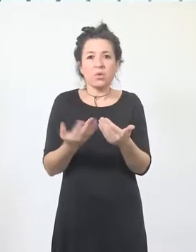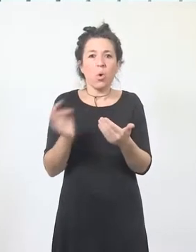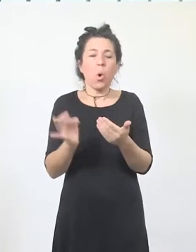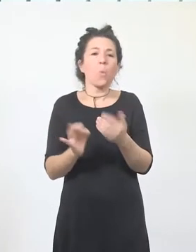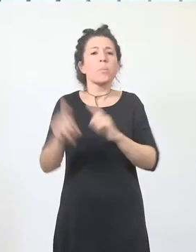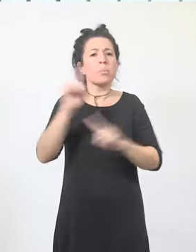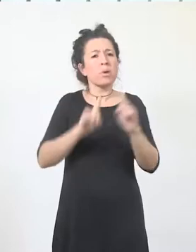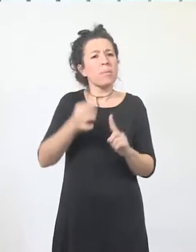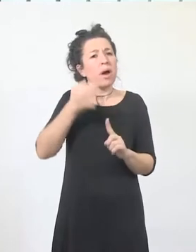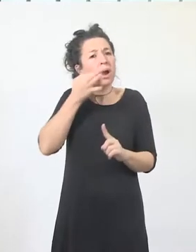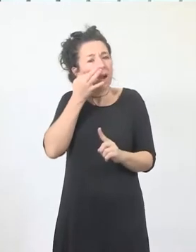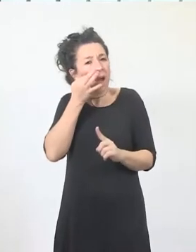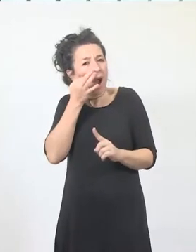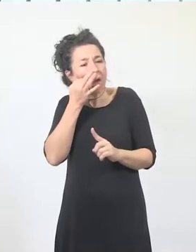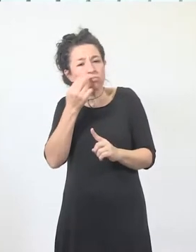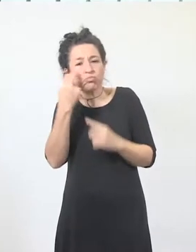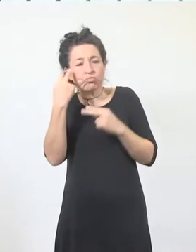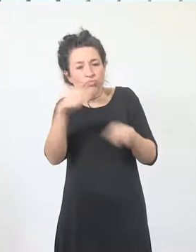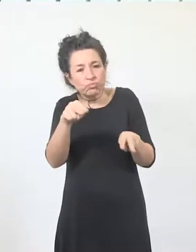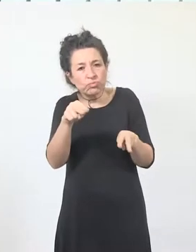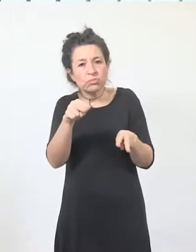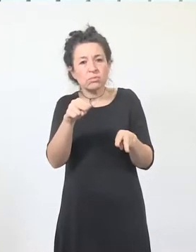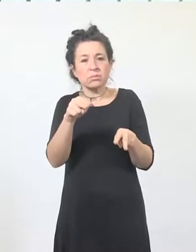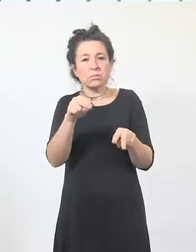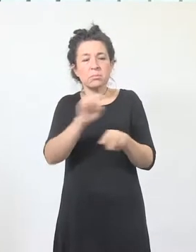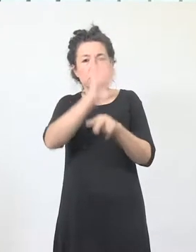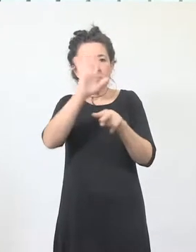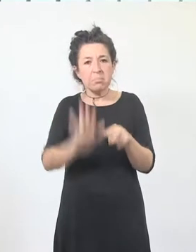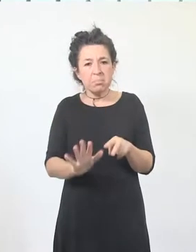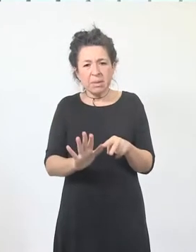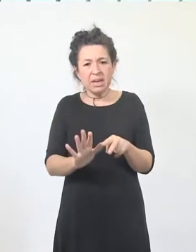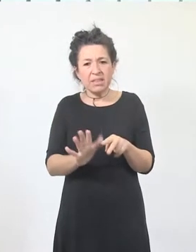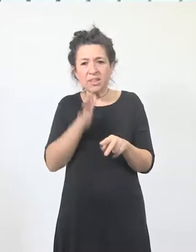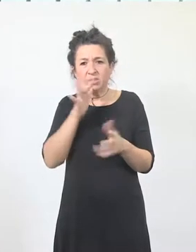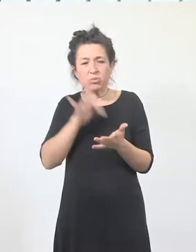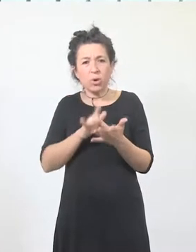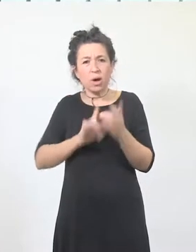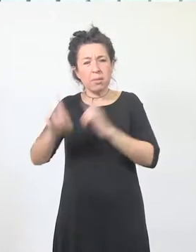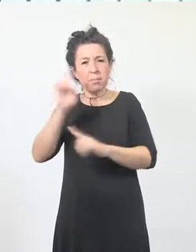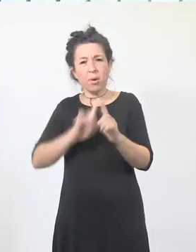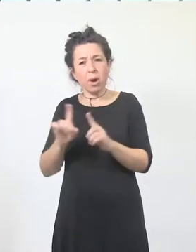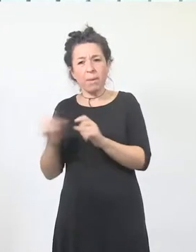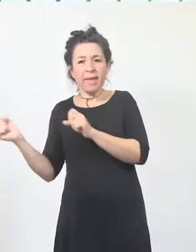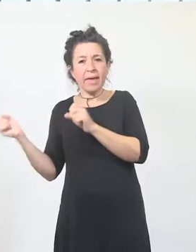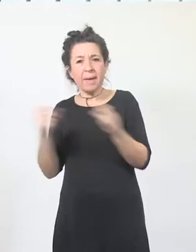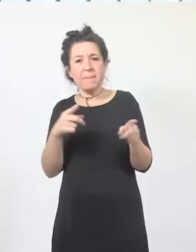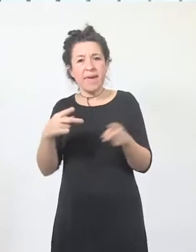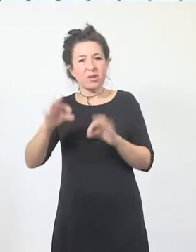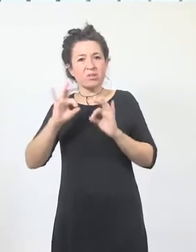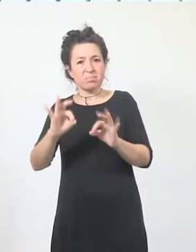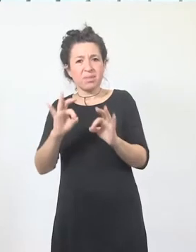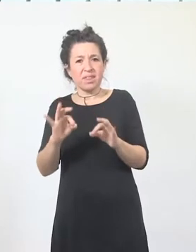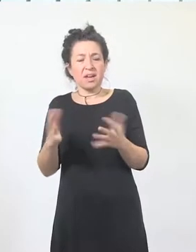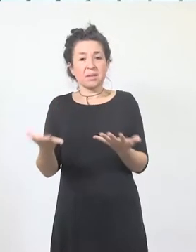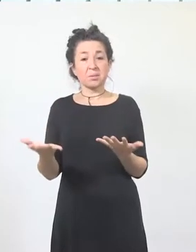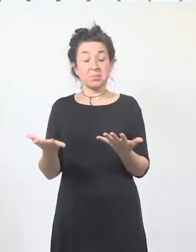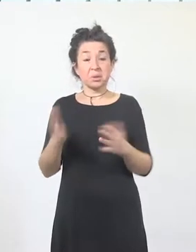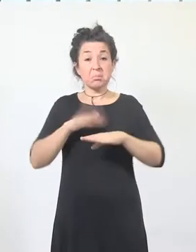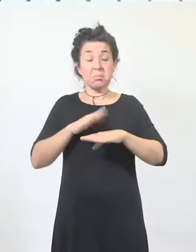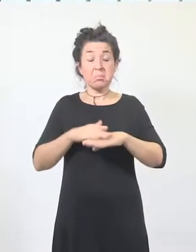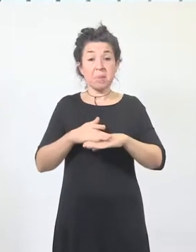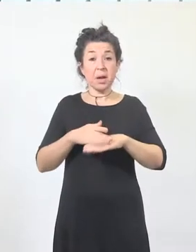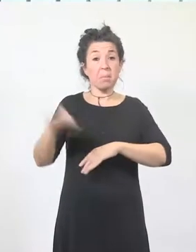problema real, se está convirtiendo en un problema de enviados especiales. Que para